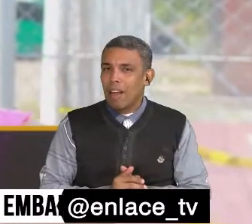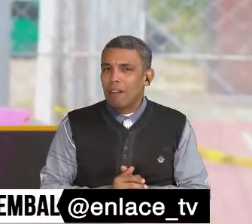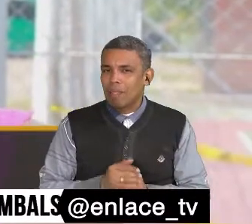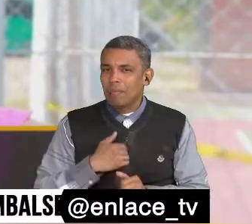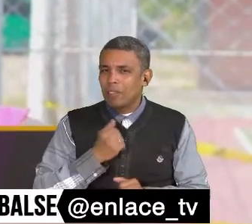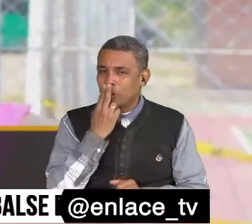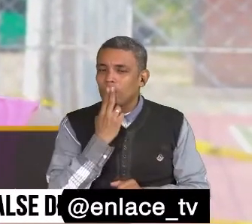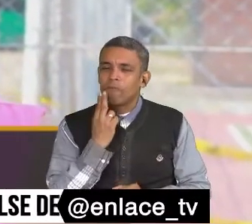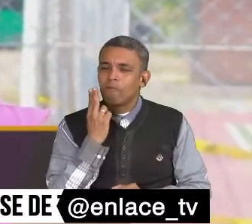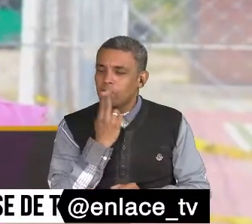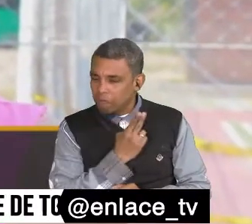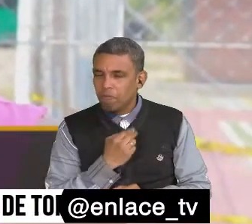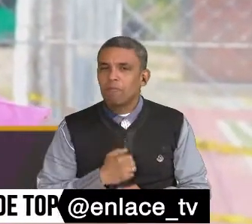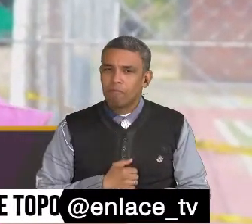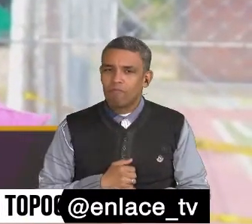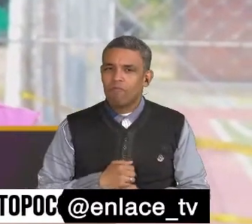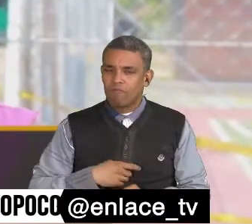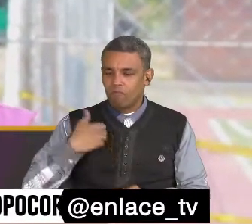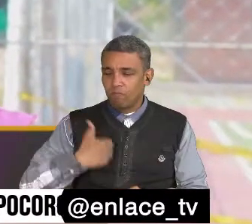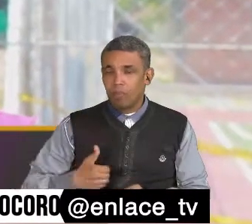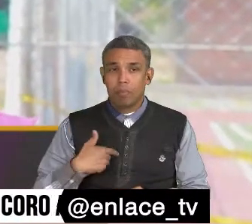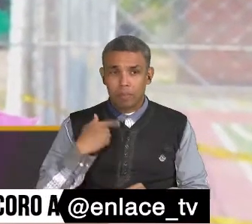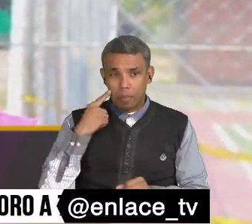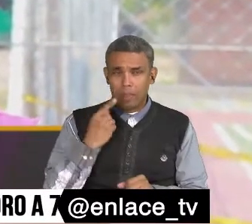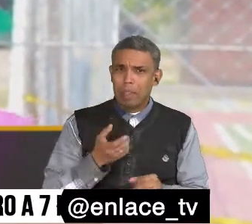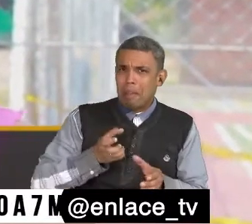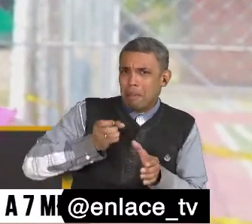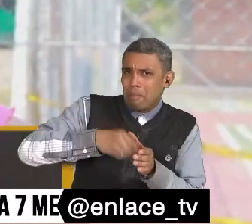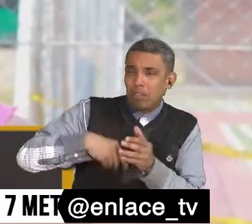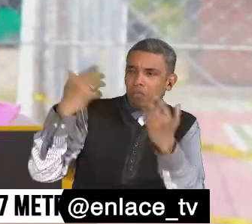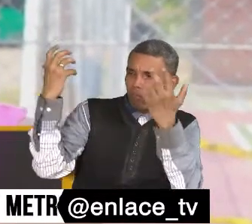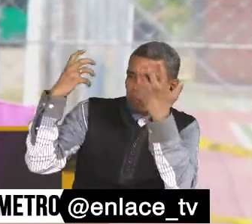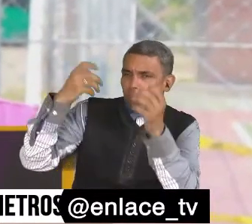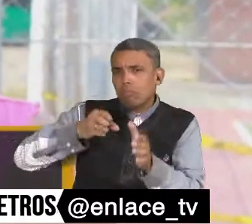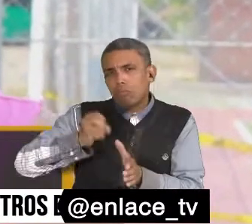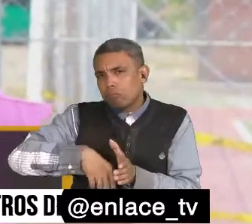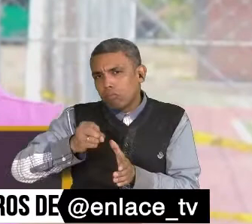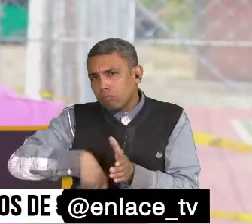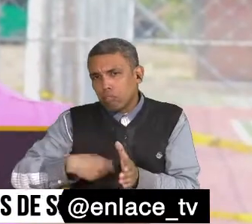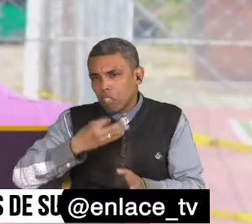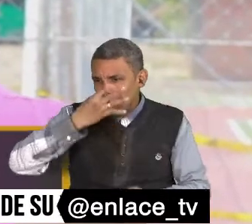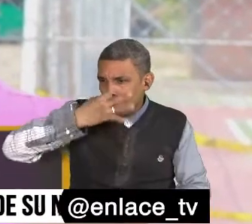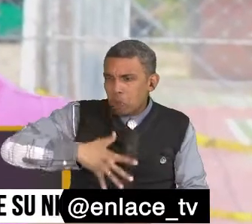debemos de botar las basuras al suelo porque podemos contaminar el mundo.